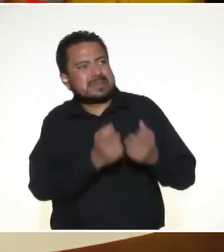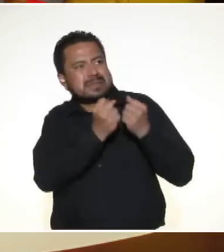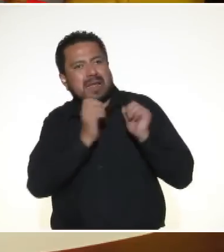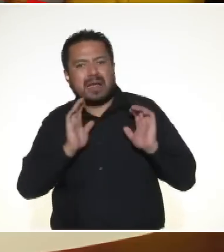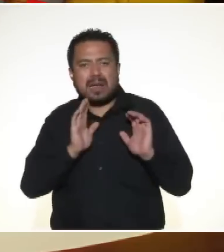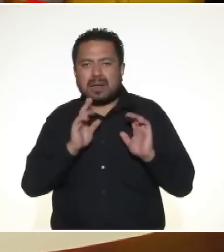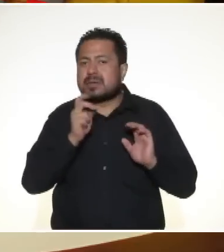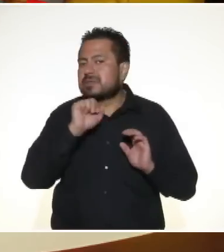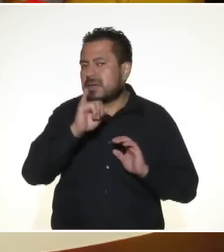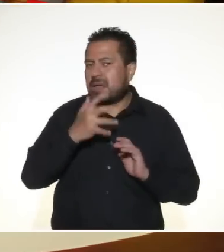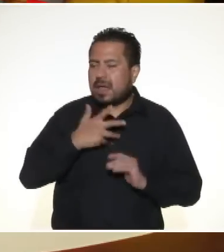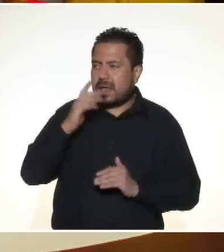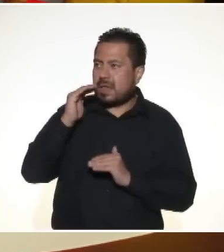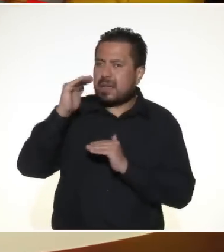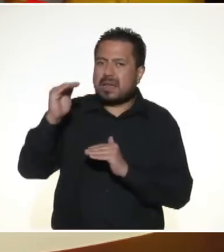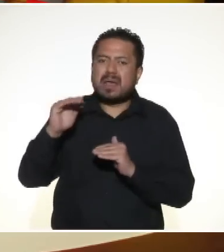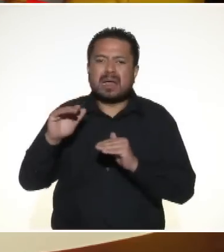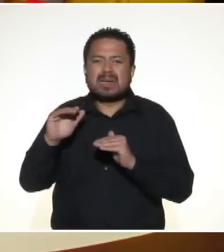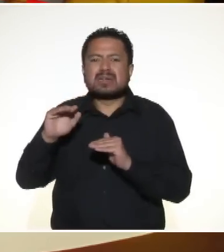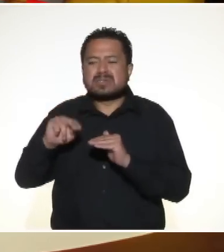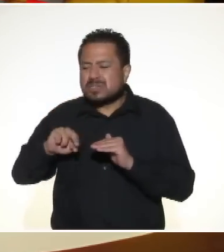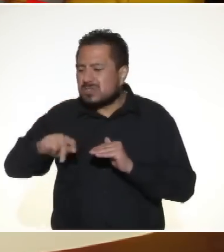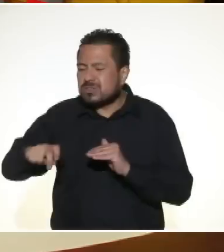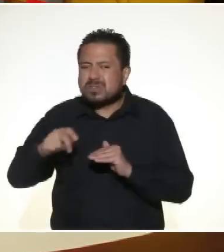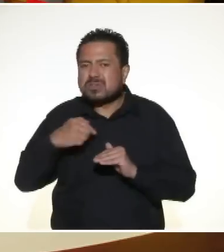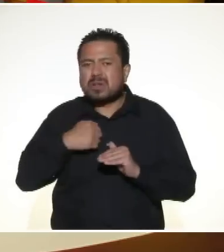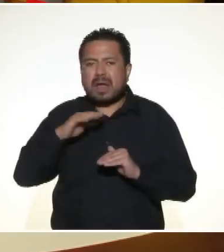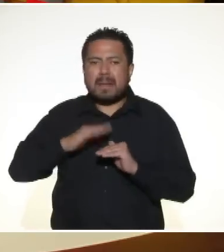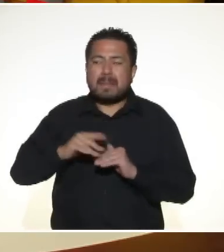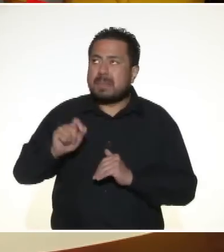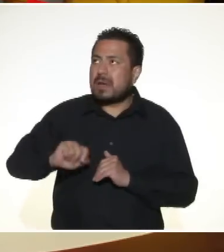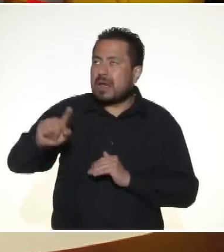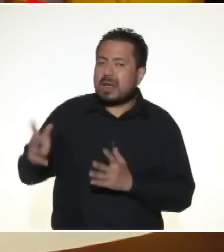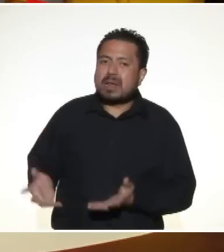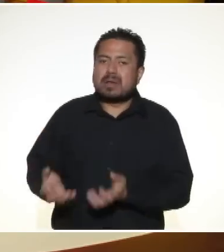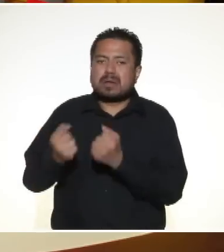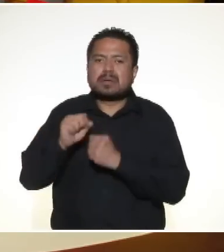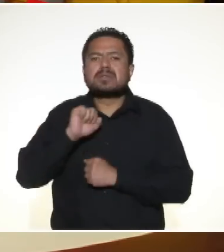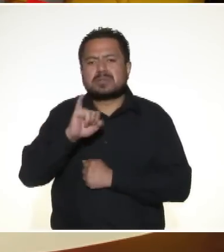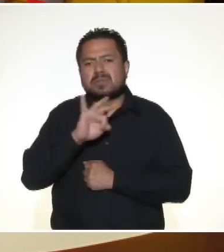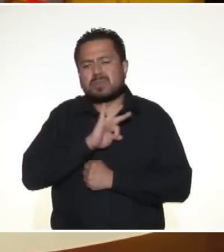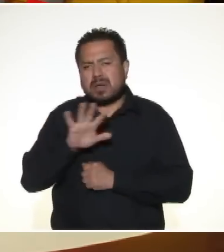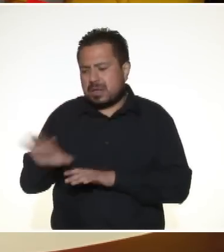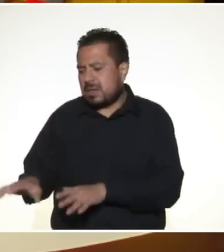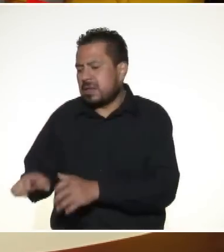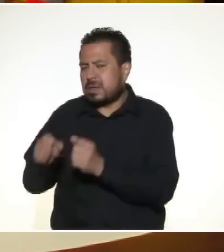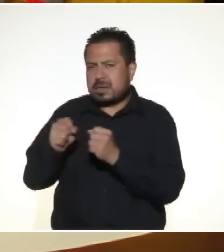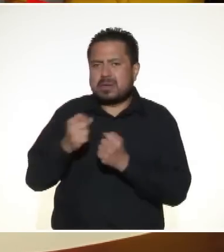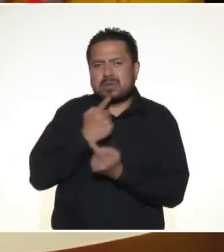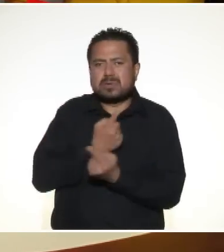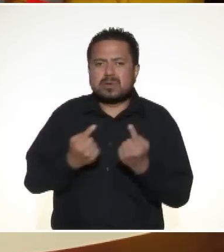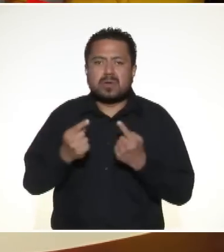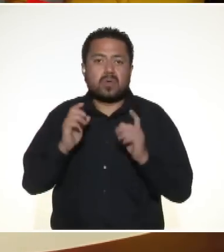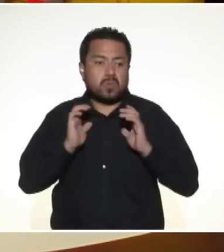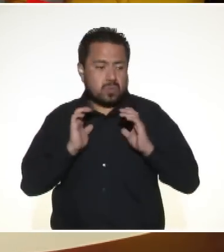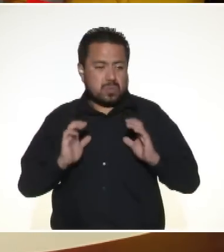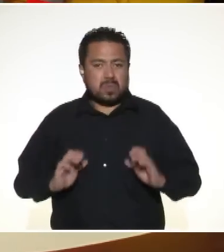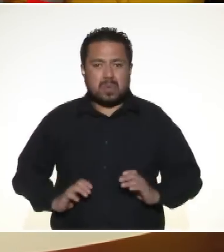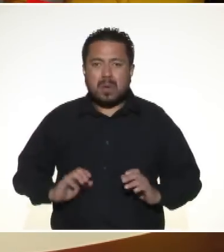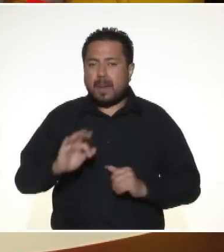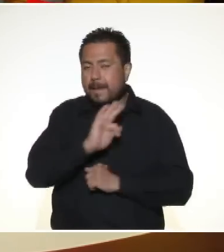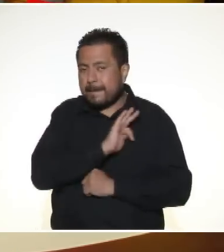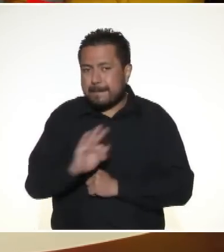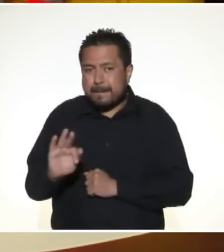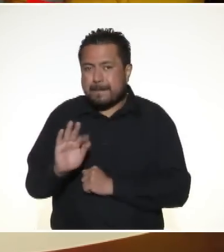hay límites, ¿no? Si es un chapoteadero y yo no soy experto en rescate, sí Claro, puedo bueno. sacar un niño, ¿no? Claro. Si es un cuerpo donde